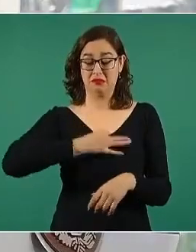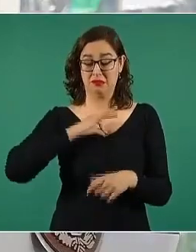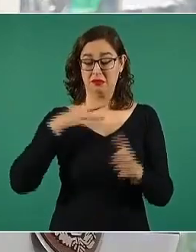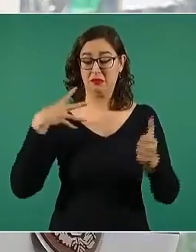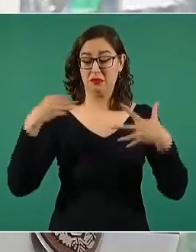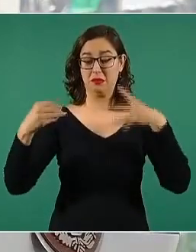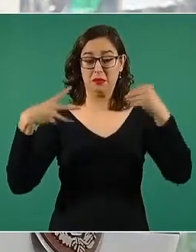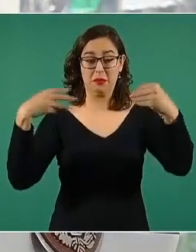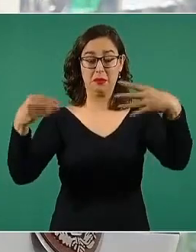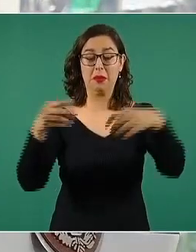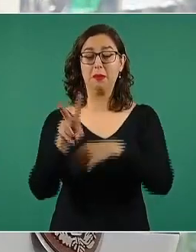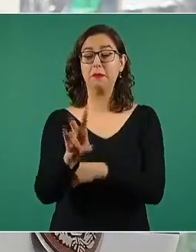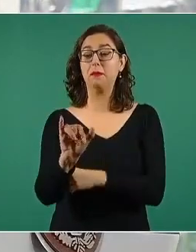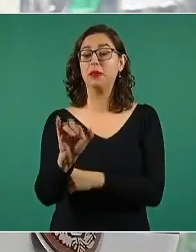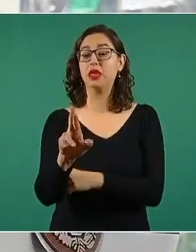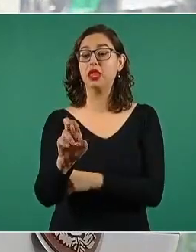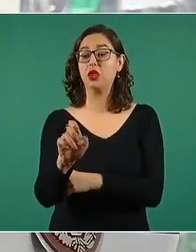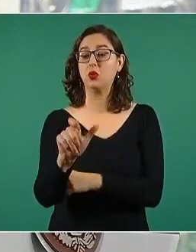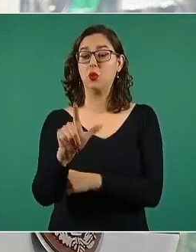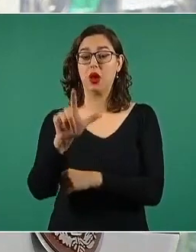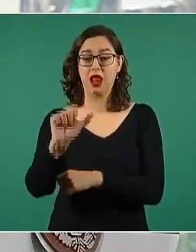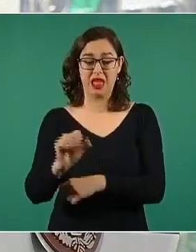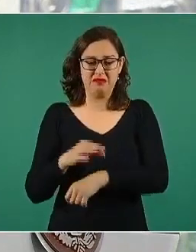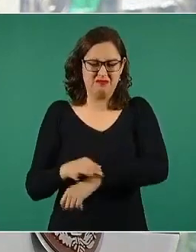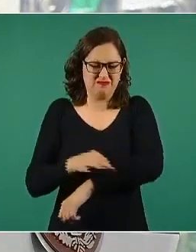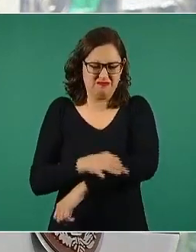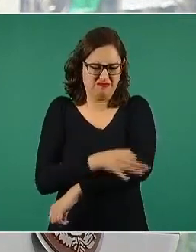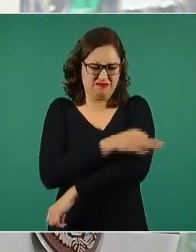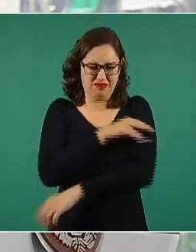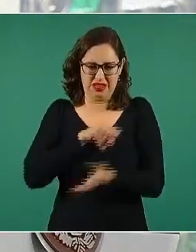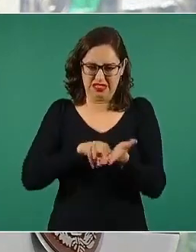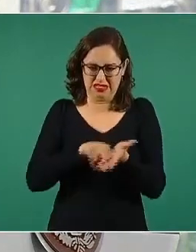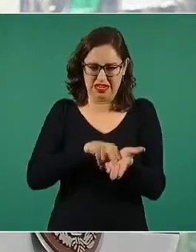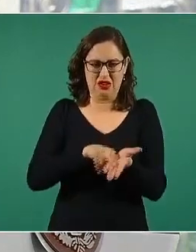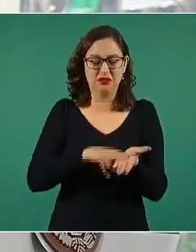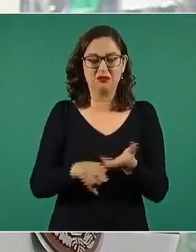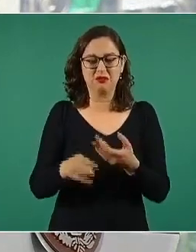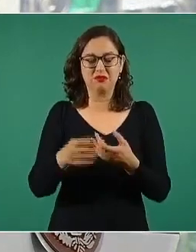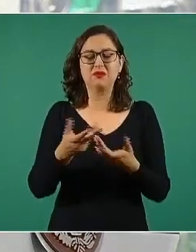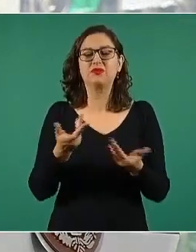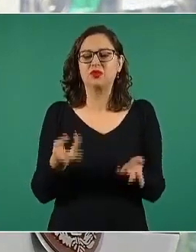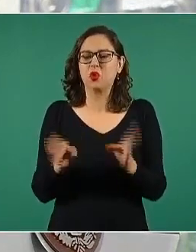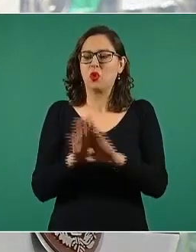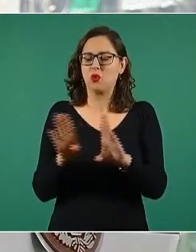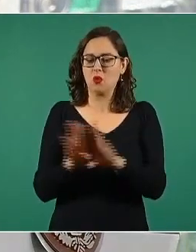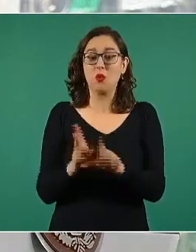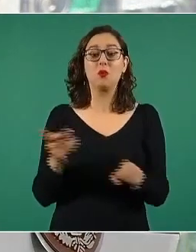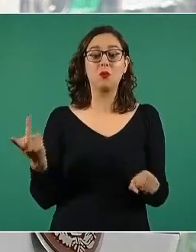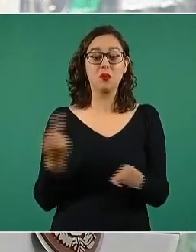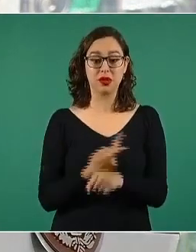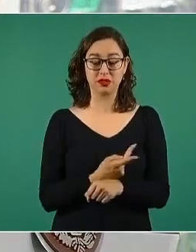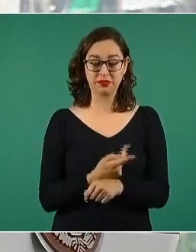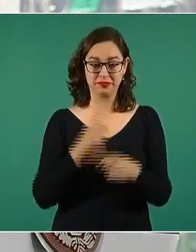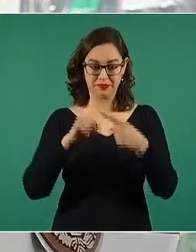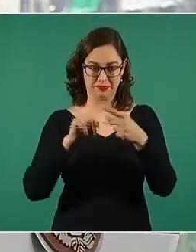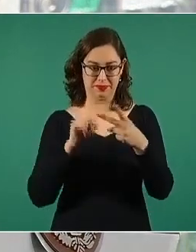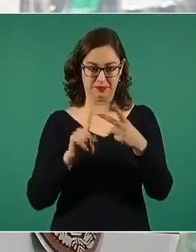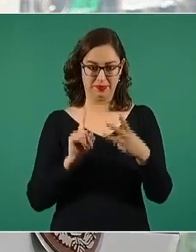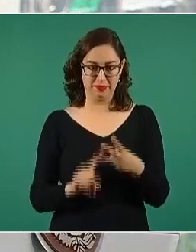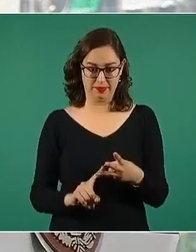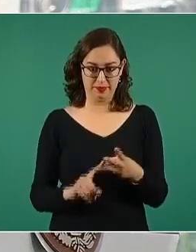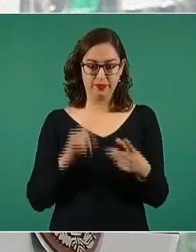la víspera, el sitio y durante la batalla por Tenochtitlán. En una, el soldado